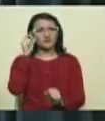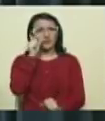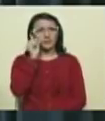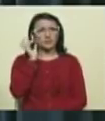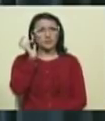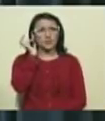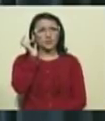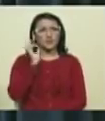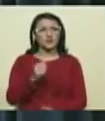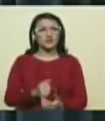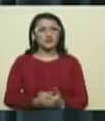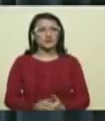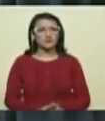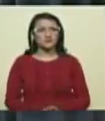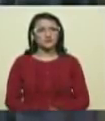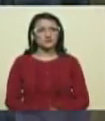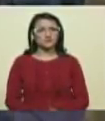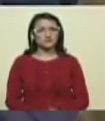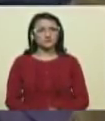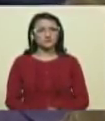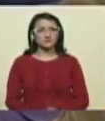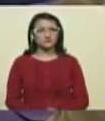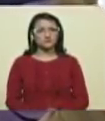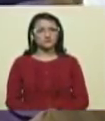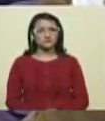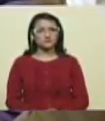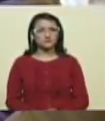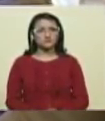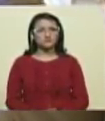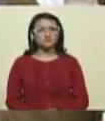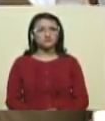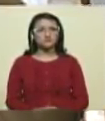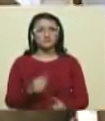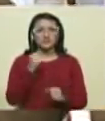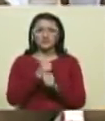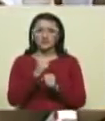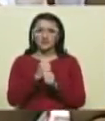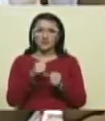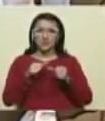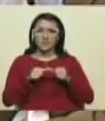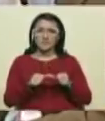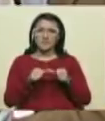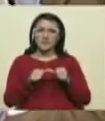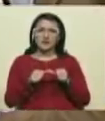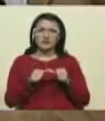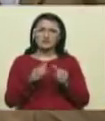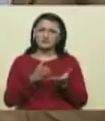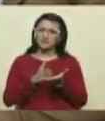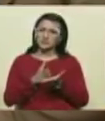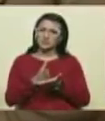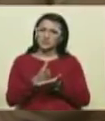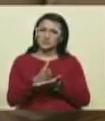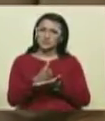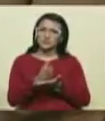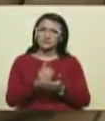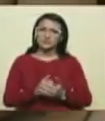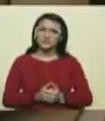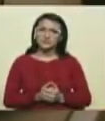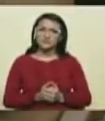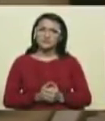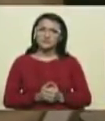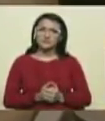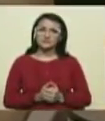diplomáticas que a través de su trabajo permanente, cotidiano, férreo, terco,